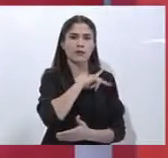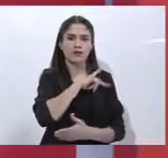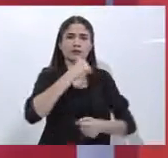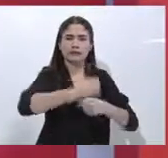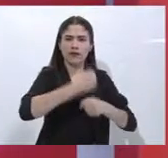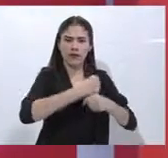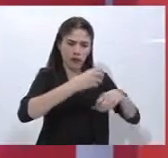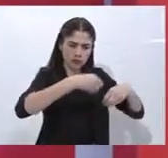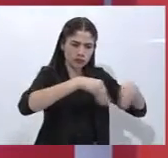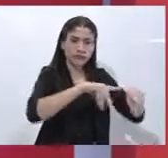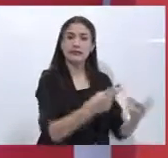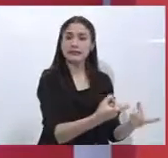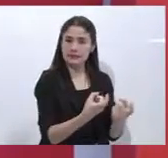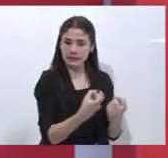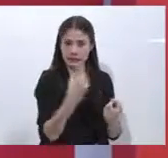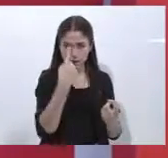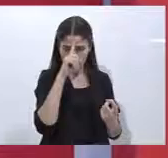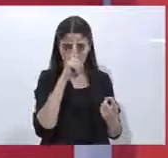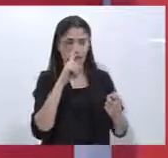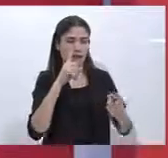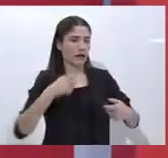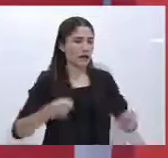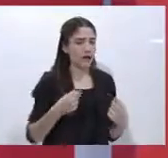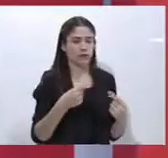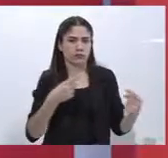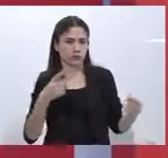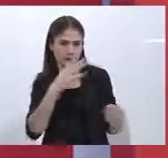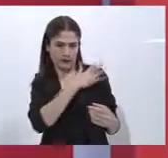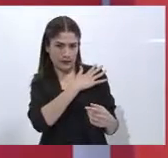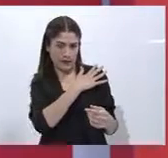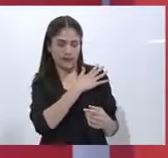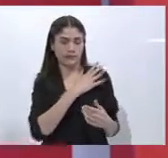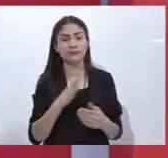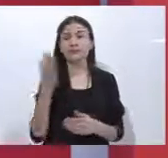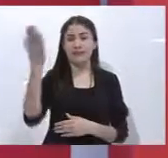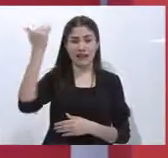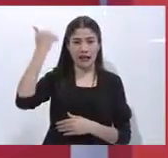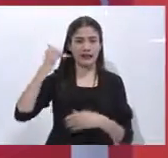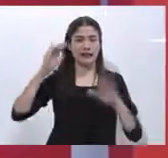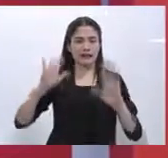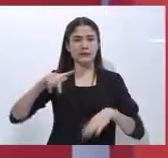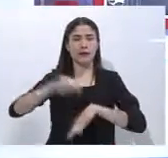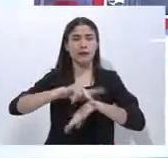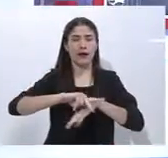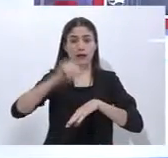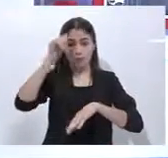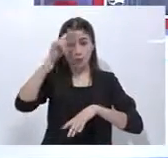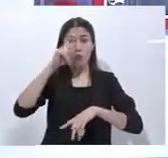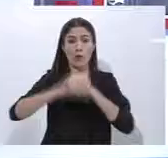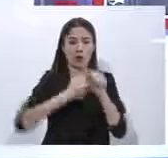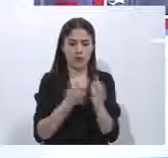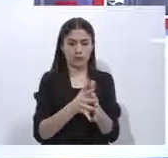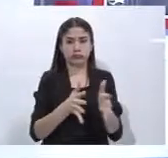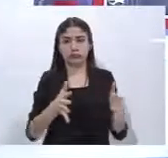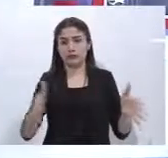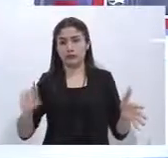anteriormente sabíamos que es solamente una época del año teníamos tomate alguien paraguay prácticamente todo tenía que venir de